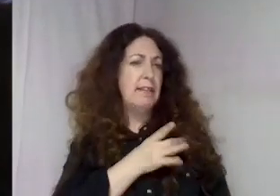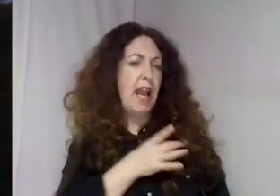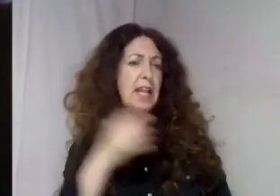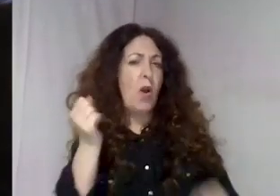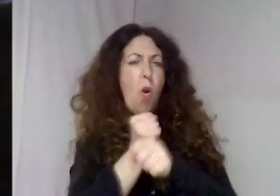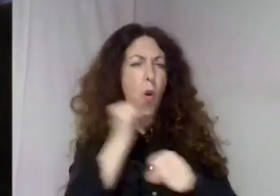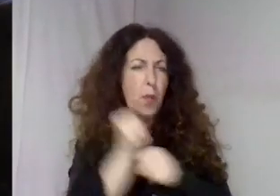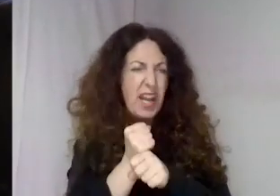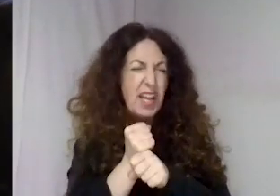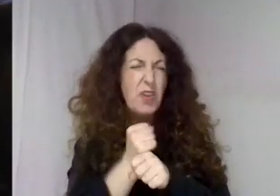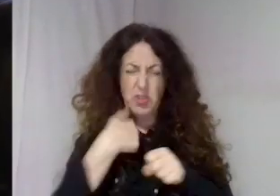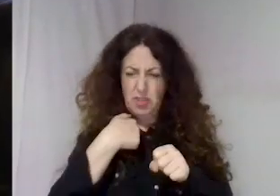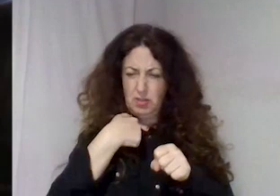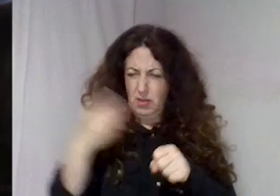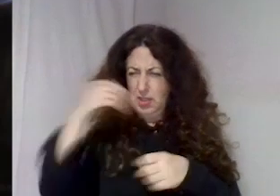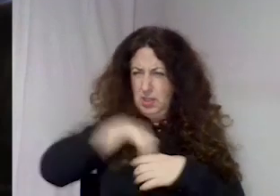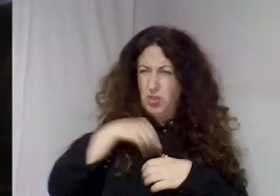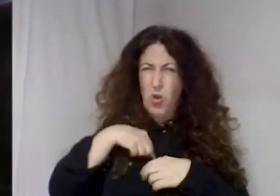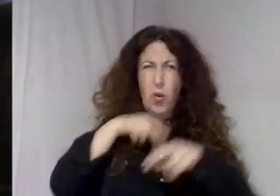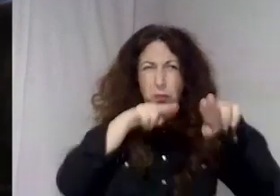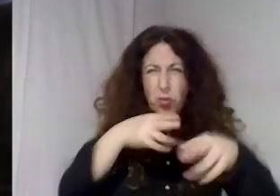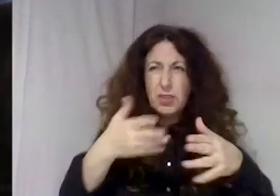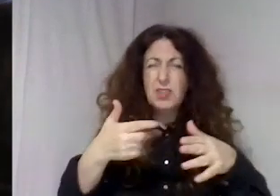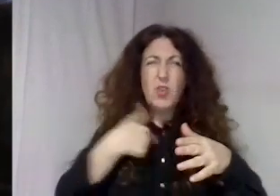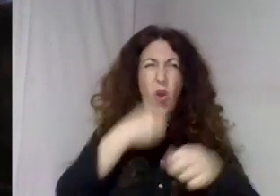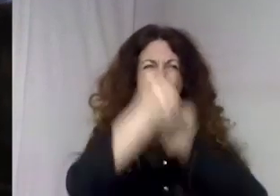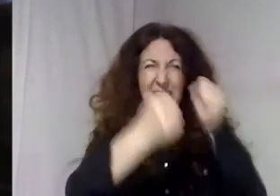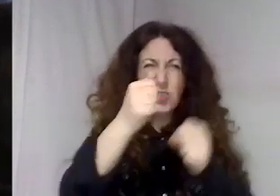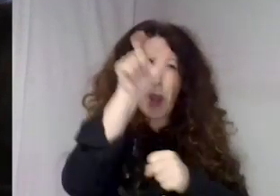esto es un relato constantemente